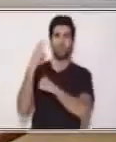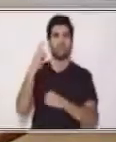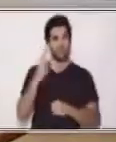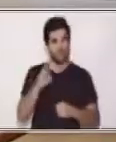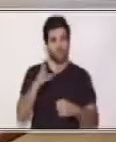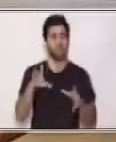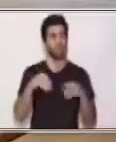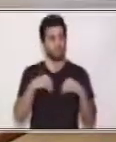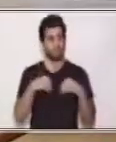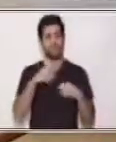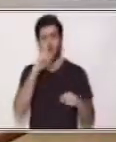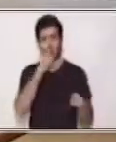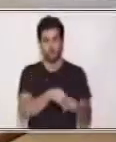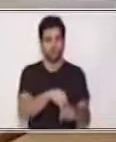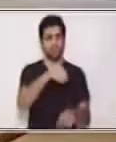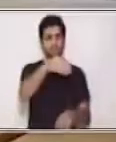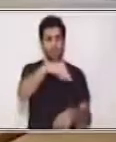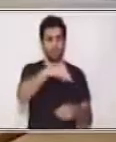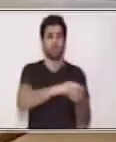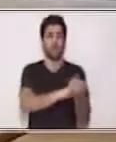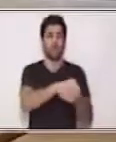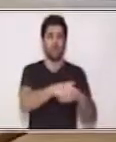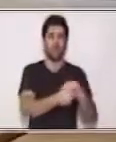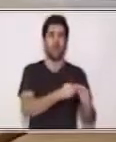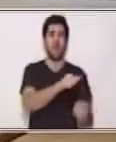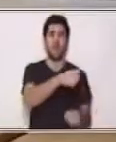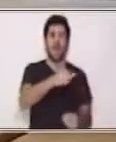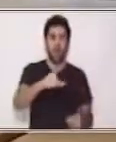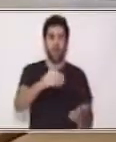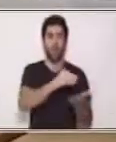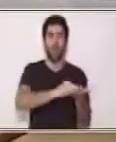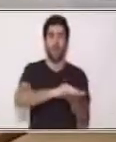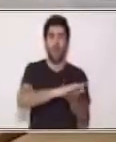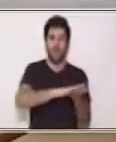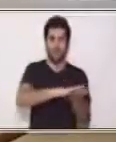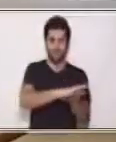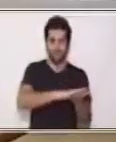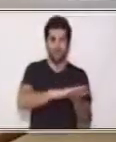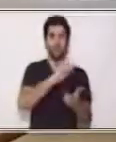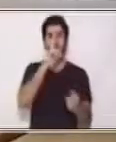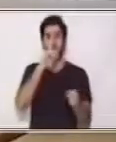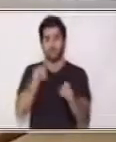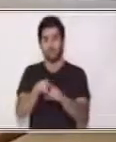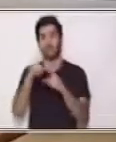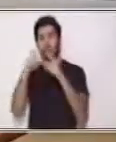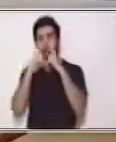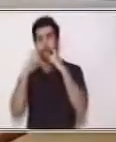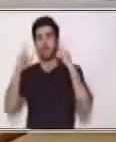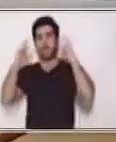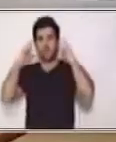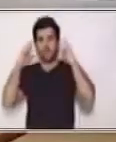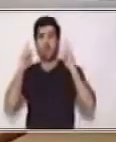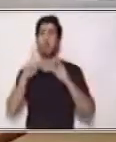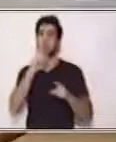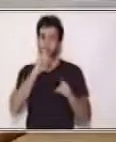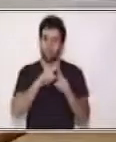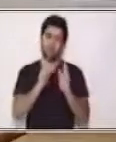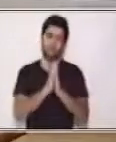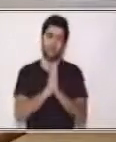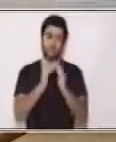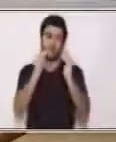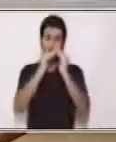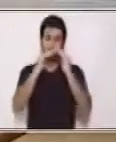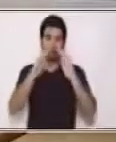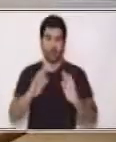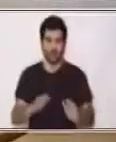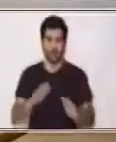constantemente las manos con agua y jabón, utiliza tu mascarilla, pero lo mejor es que quédate en casa.